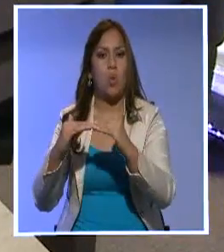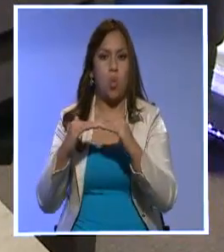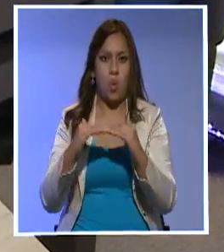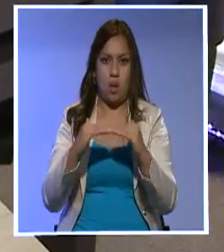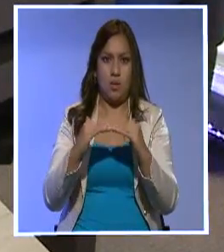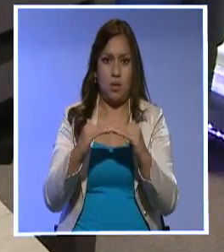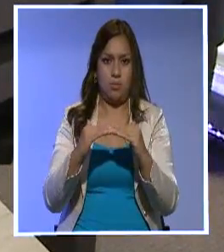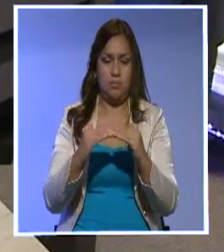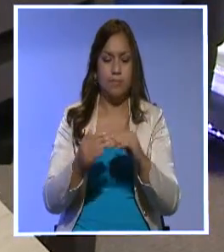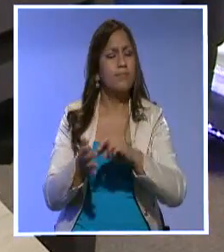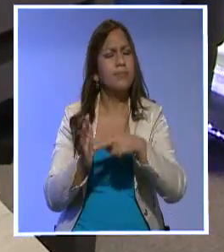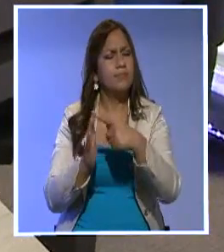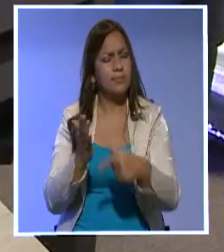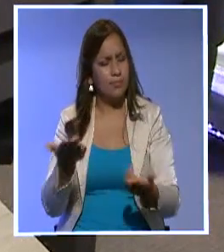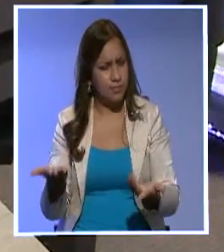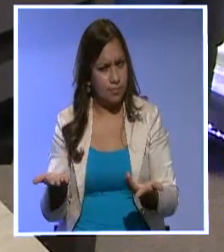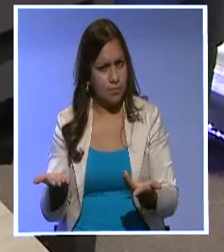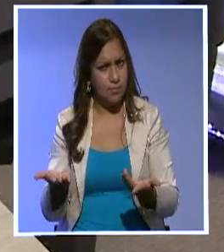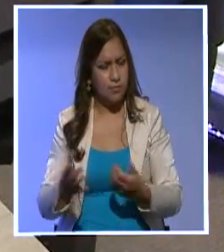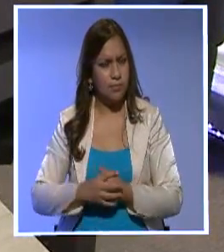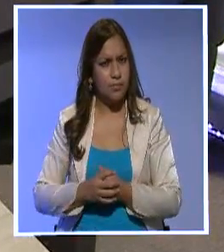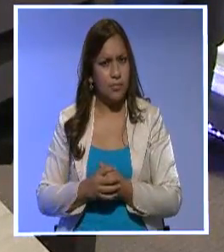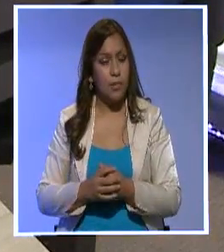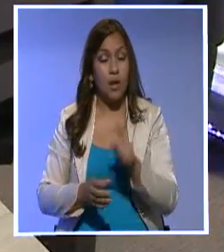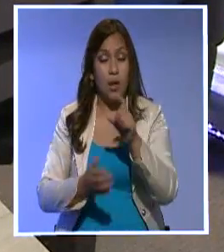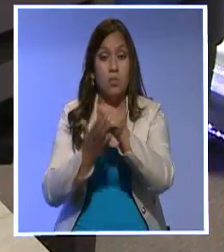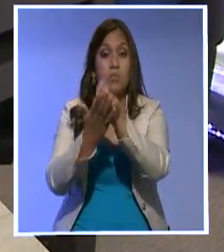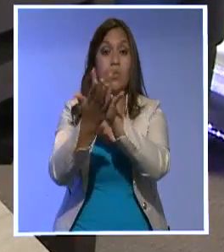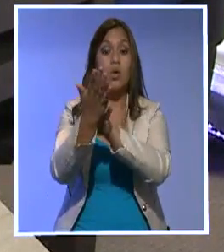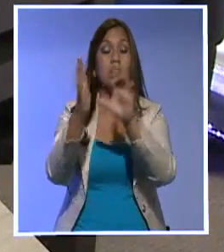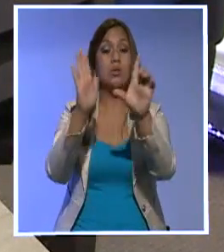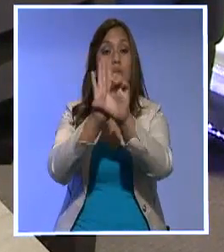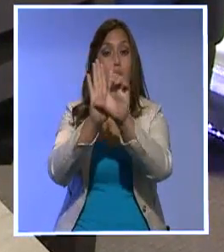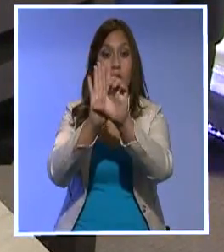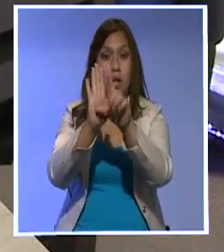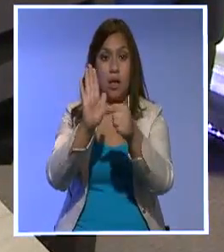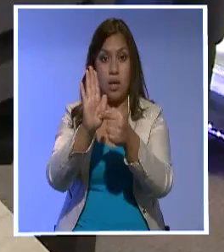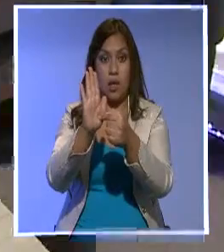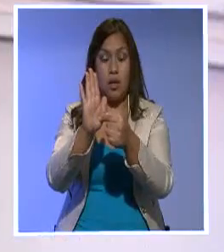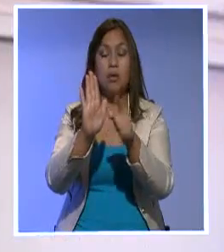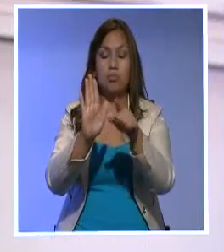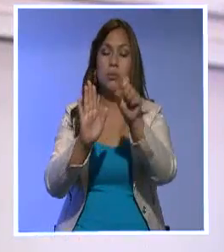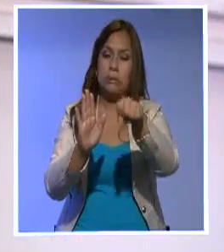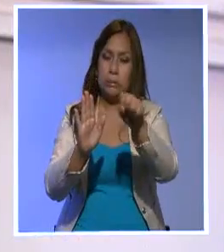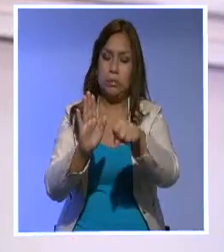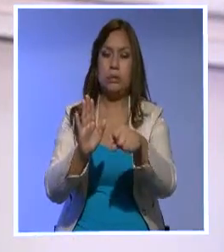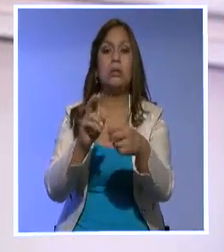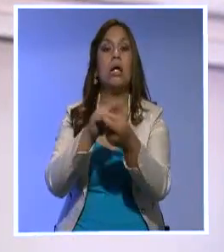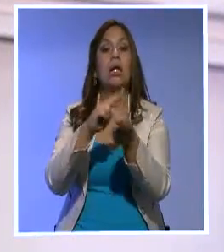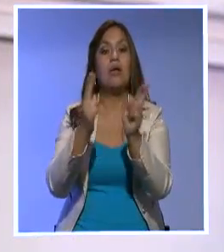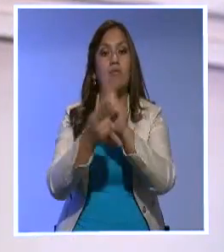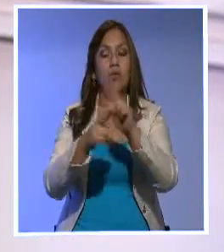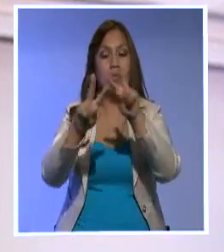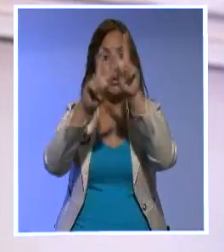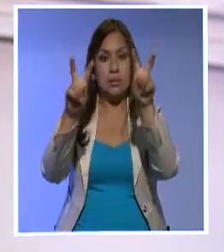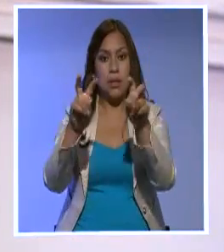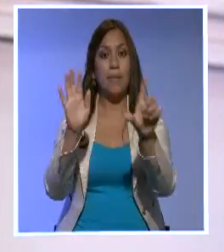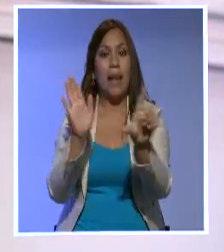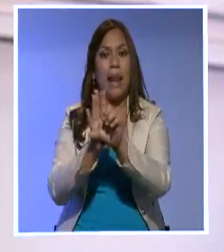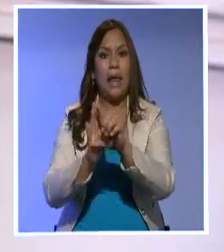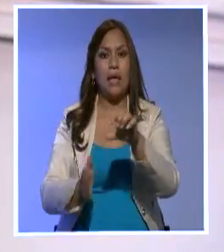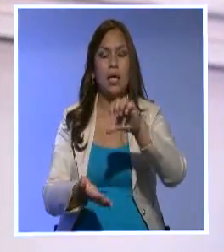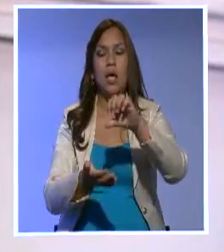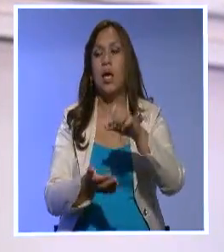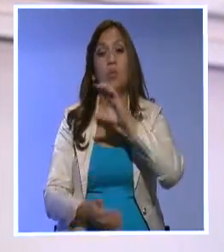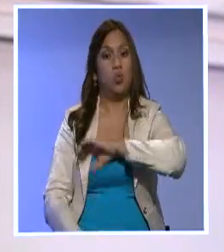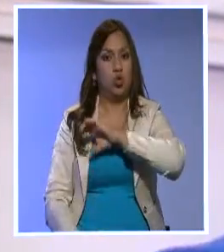qué quiero decir con esto la ciudadanía el proyecto de ley presentados son algunas reformas al condado y también algunas reformas